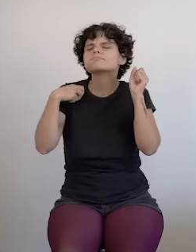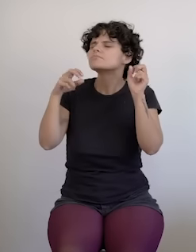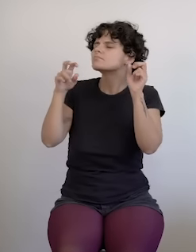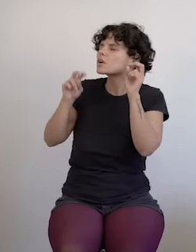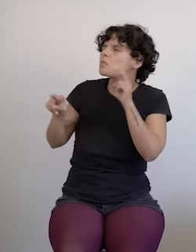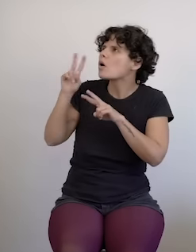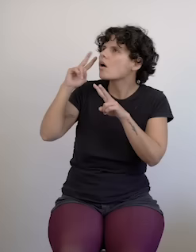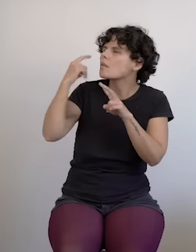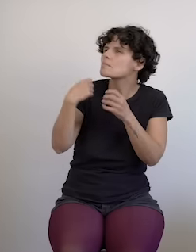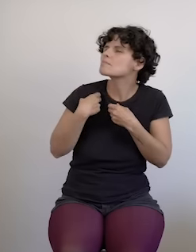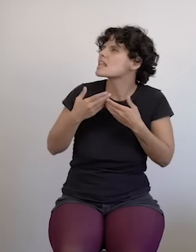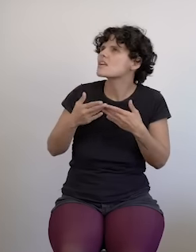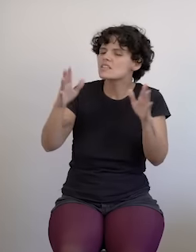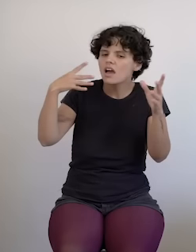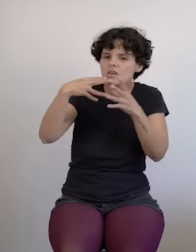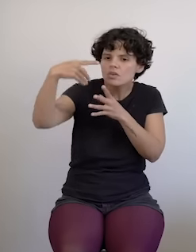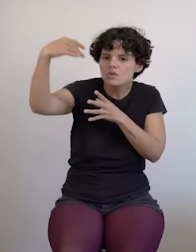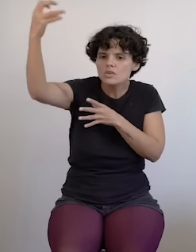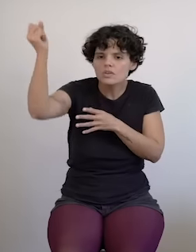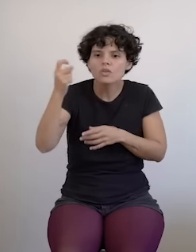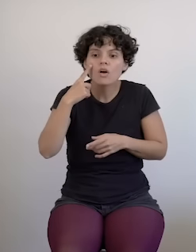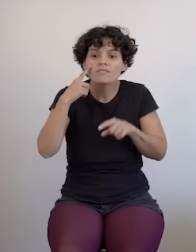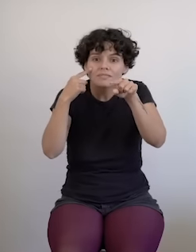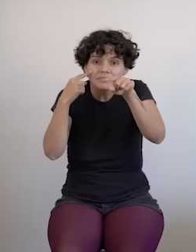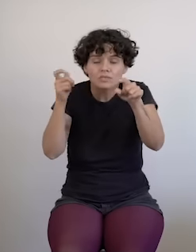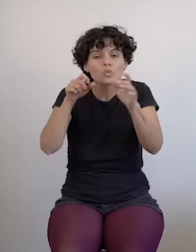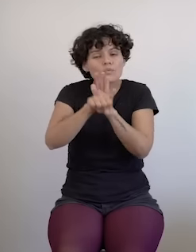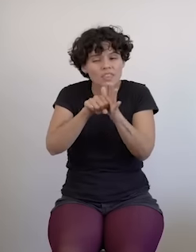mi libertad, ¿cachai? El techo era por ahí esa arrancada.